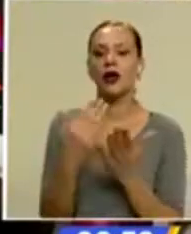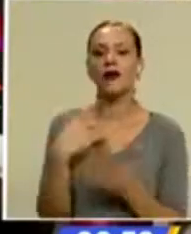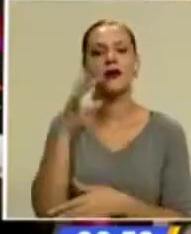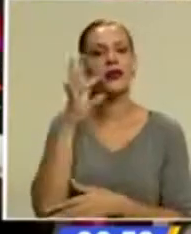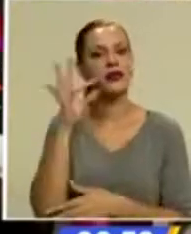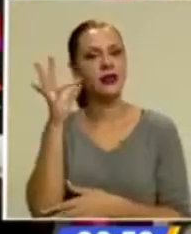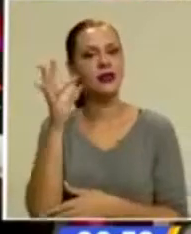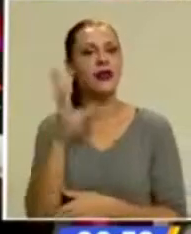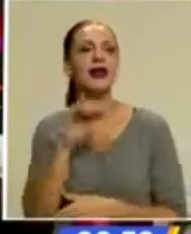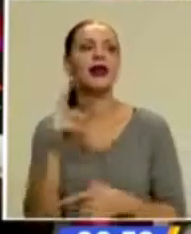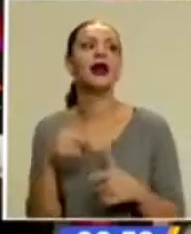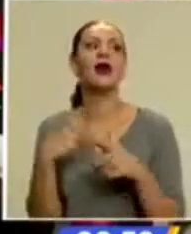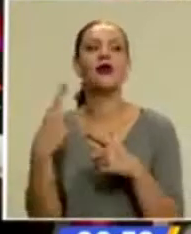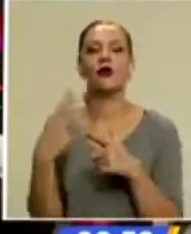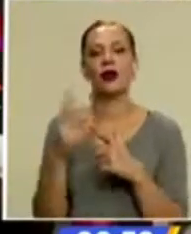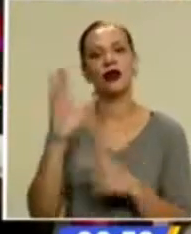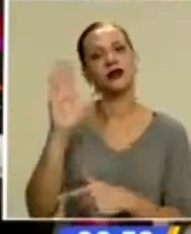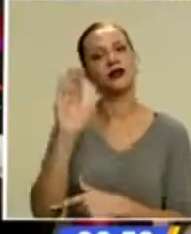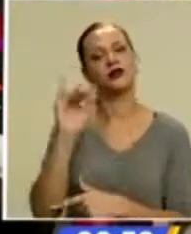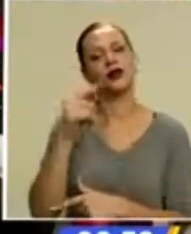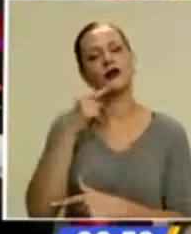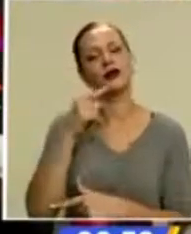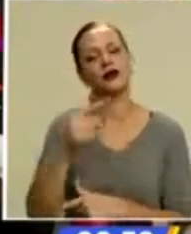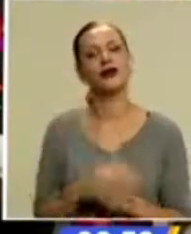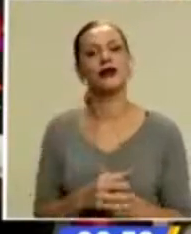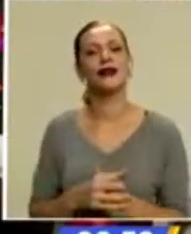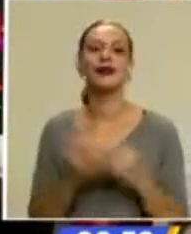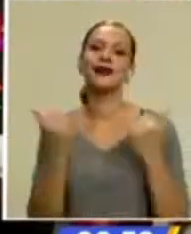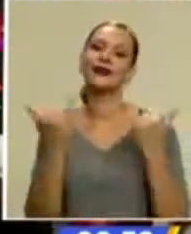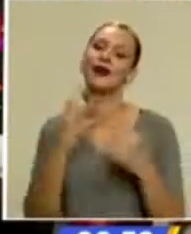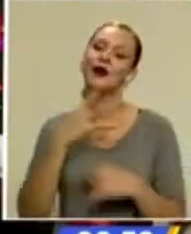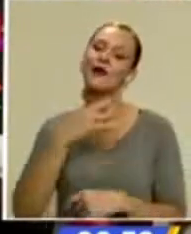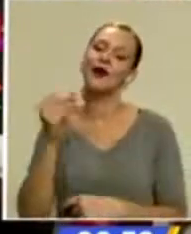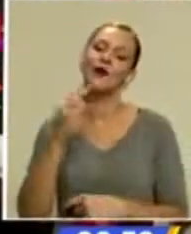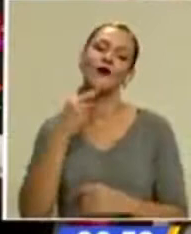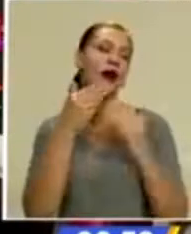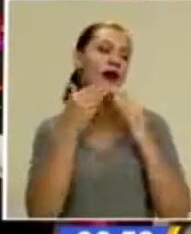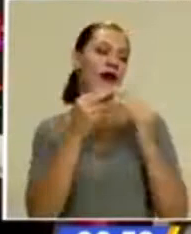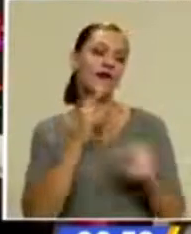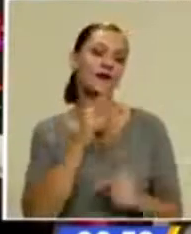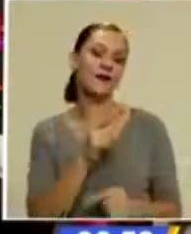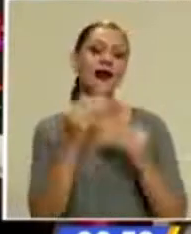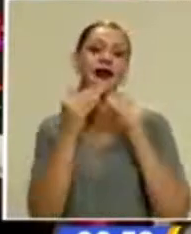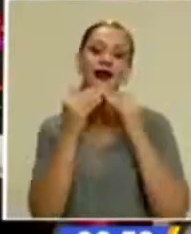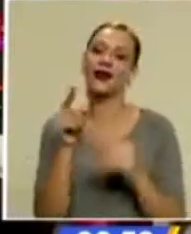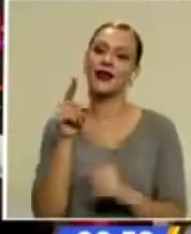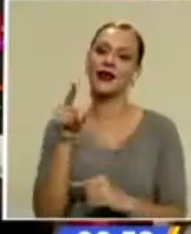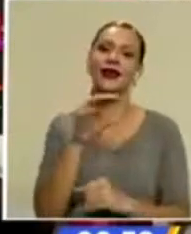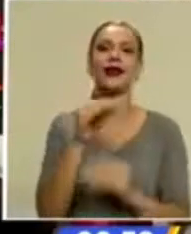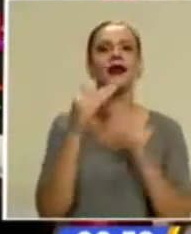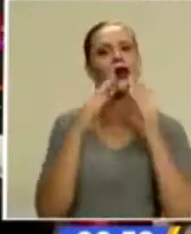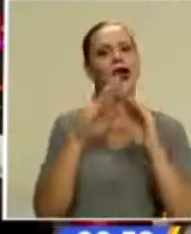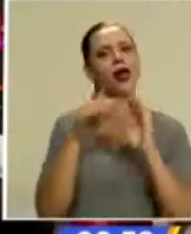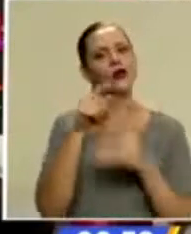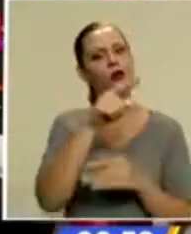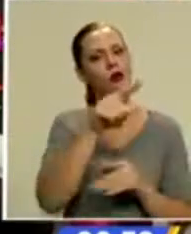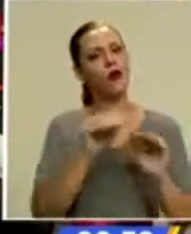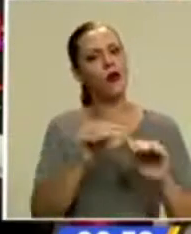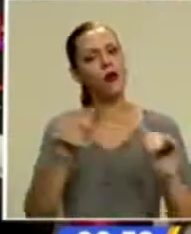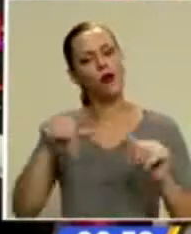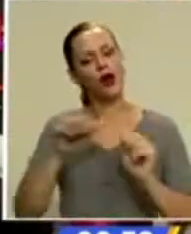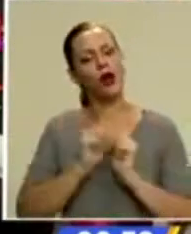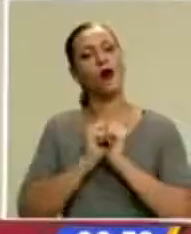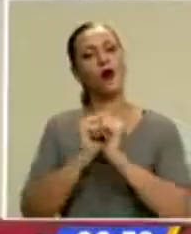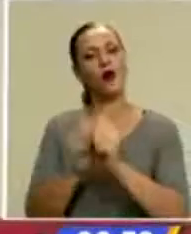tía Panchita. Y entonces, chao, chao, nos dicen. Nos vamos. Bueno, muchas gracias, Lady, de verdad. Muchas gracias a vos y gracias a todos los niños que hoy nos